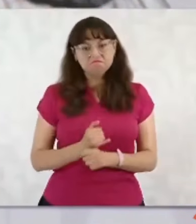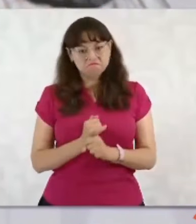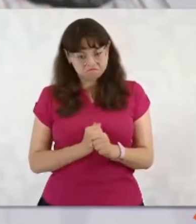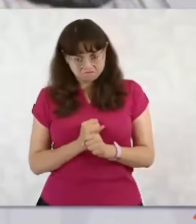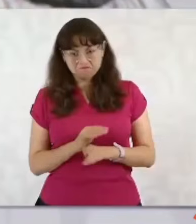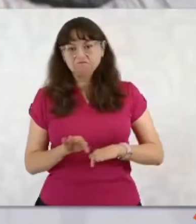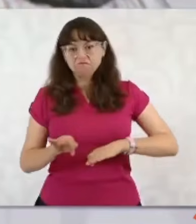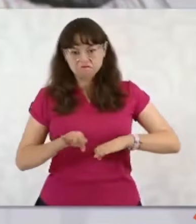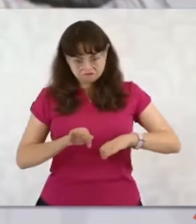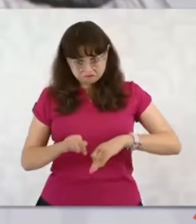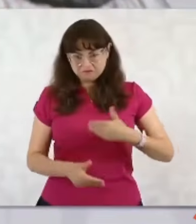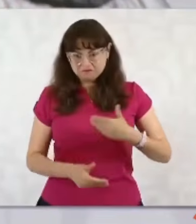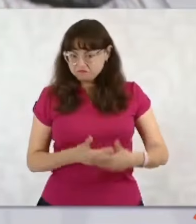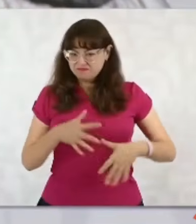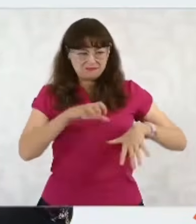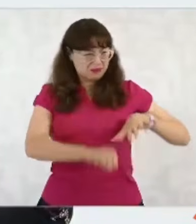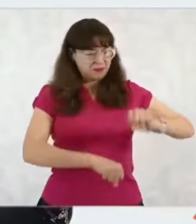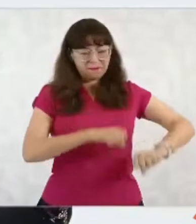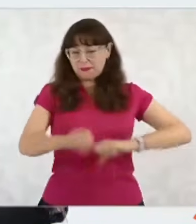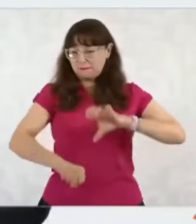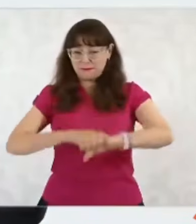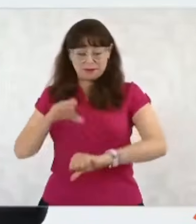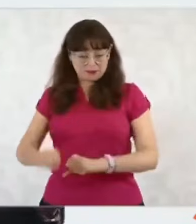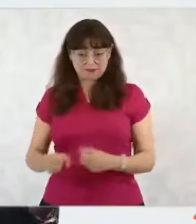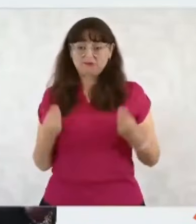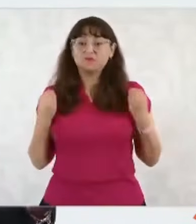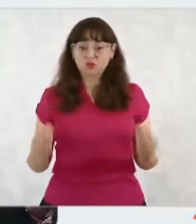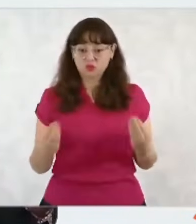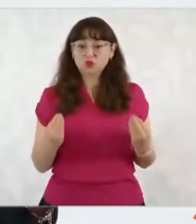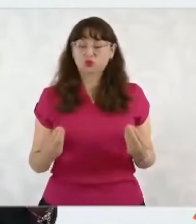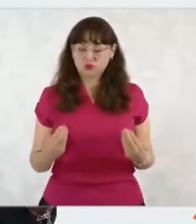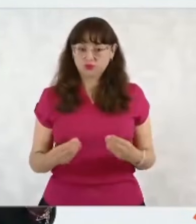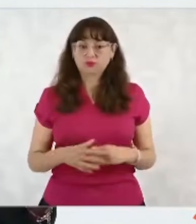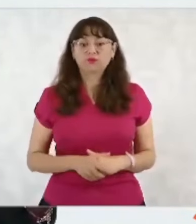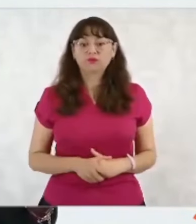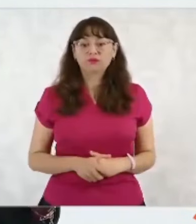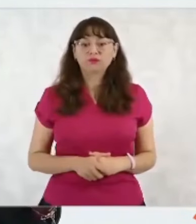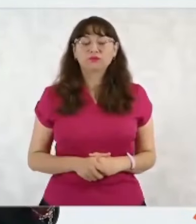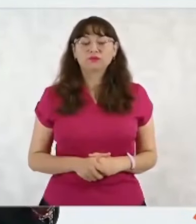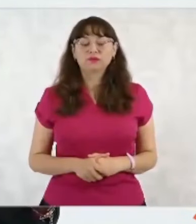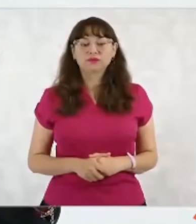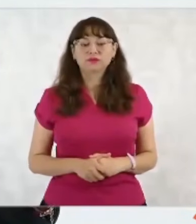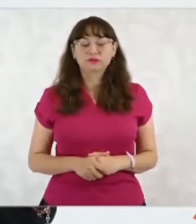hay muchísimos detenidos. ¿Y por qué